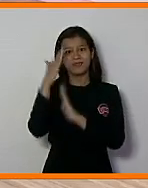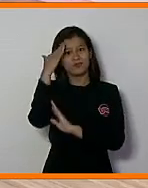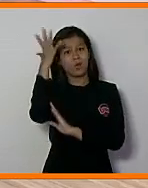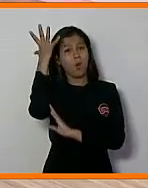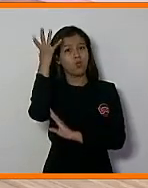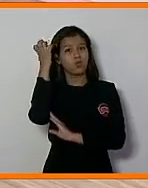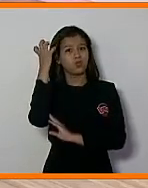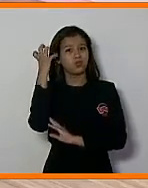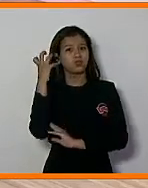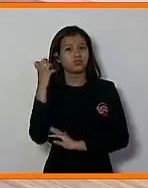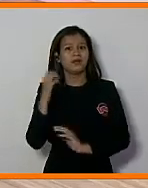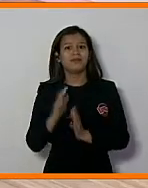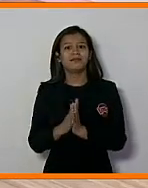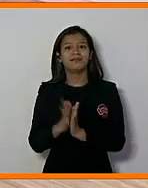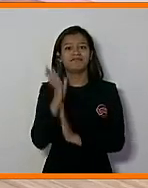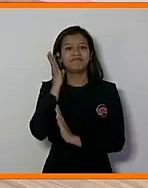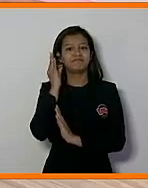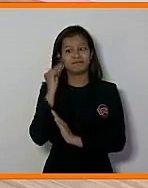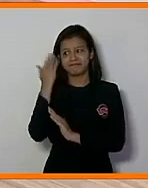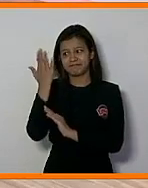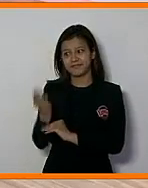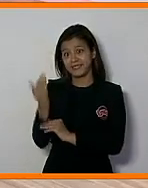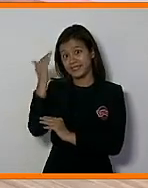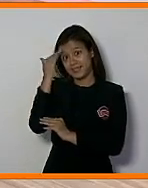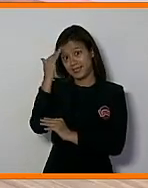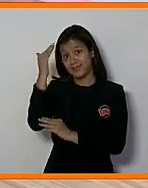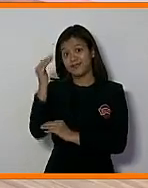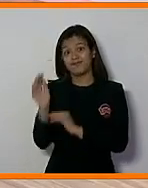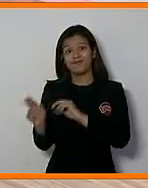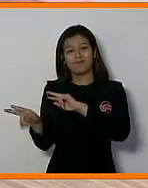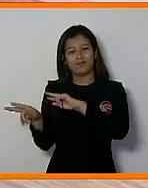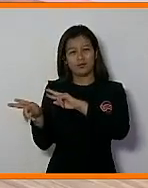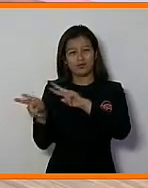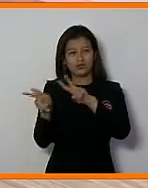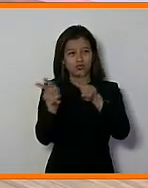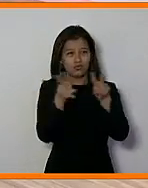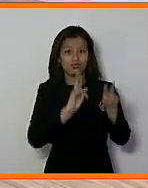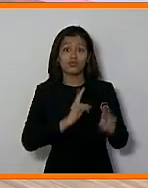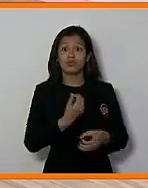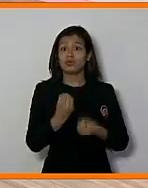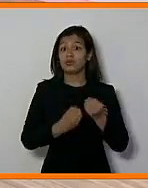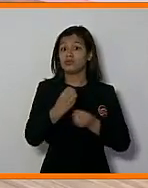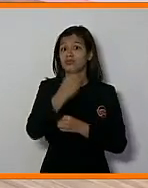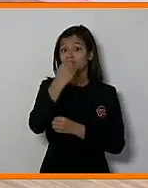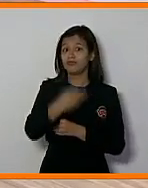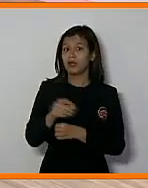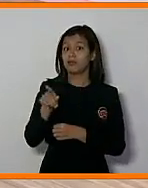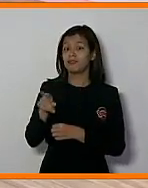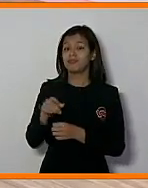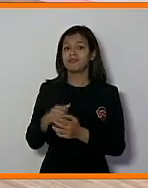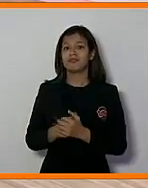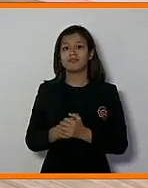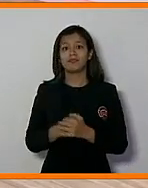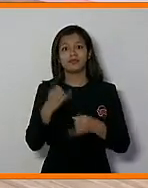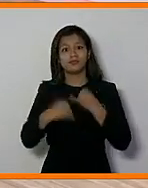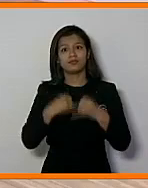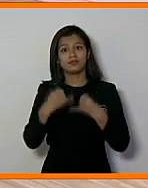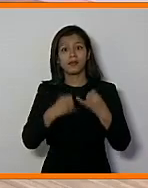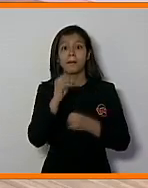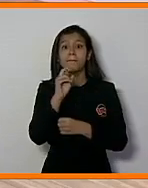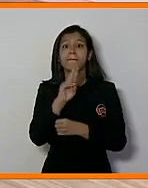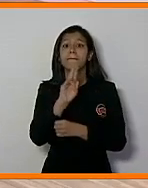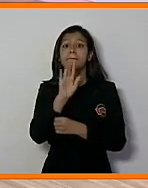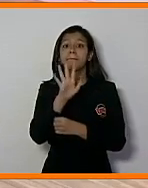saluda Charlene Walter en compañía de nuestra auditora que está para certificar cada uno de los juegos. Jugador, este 25